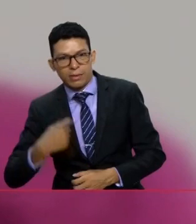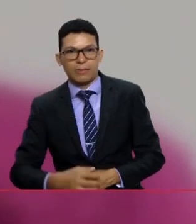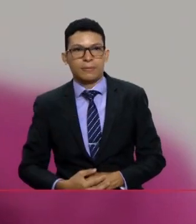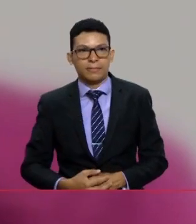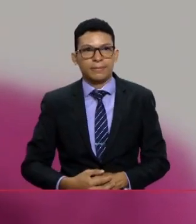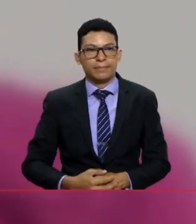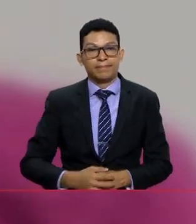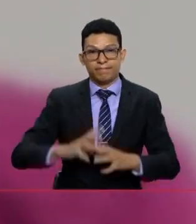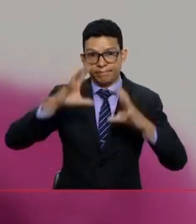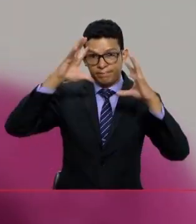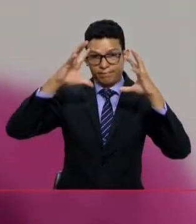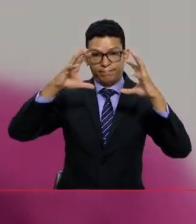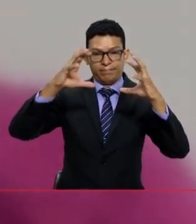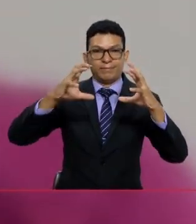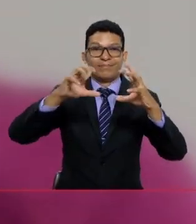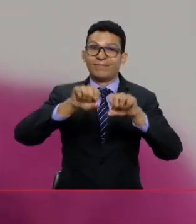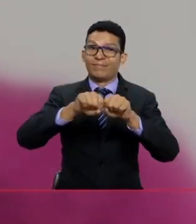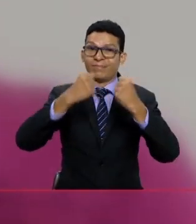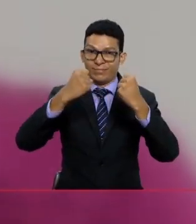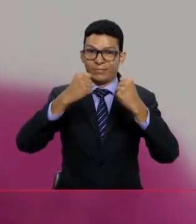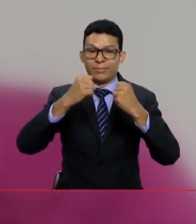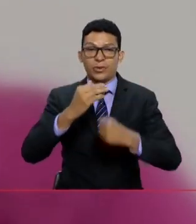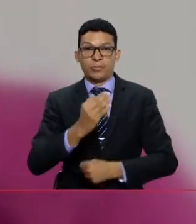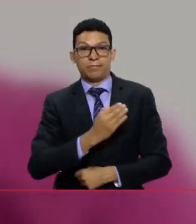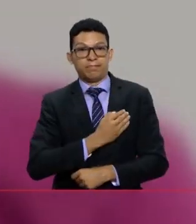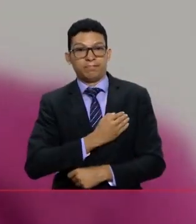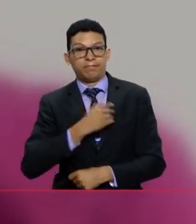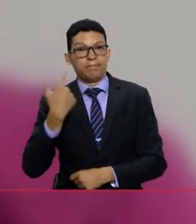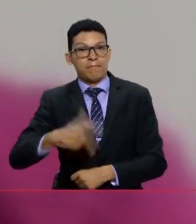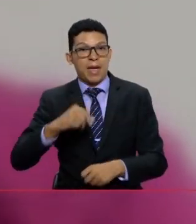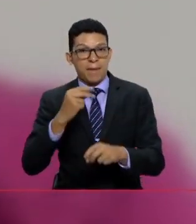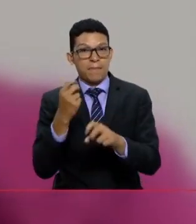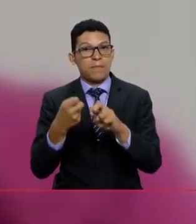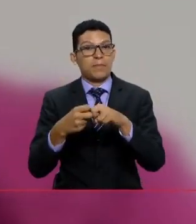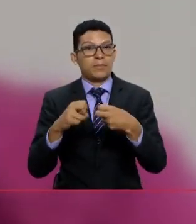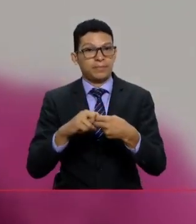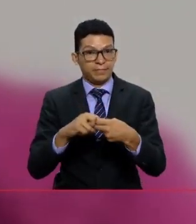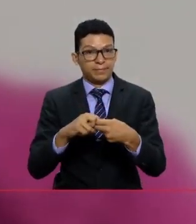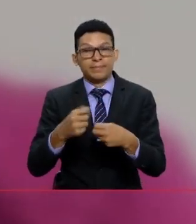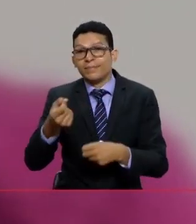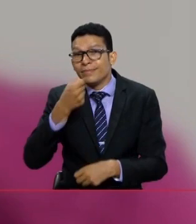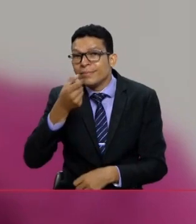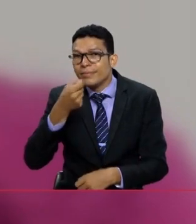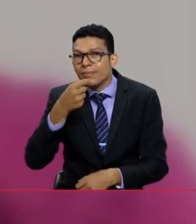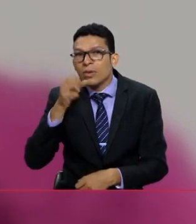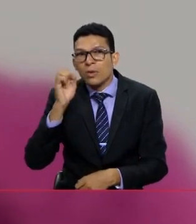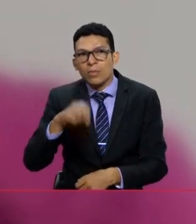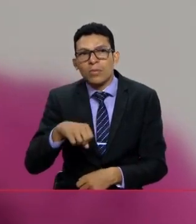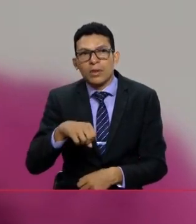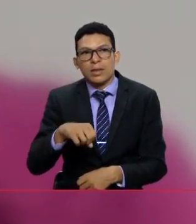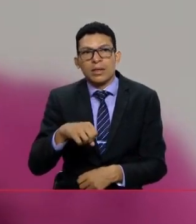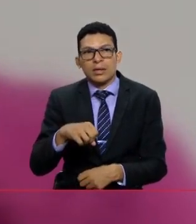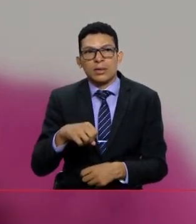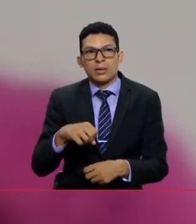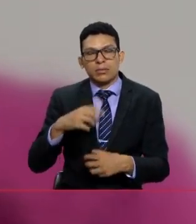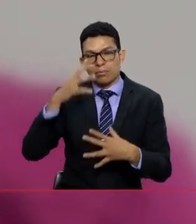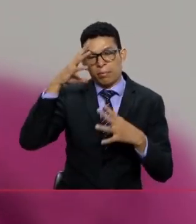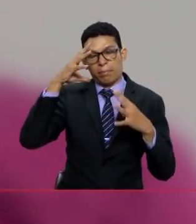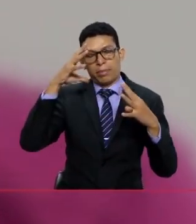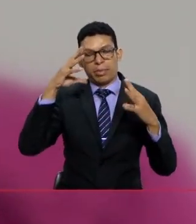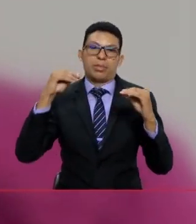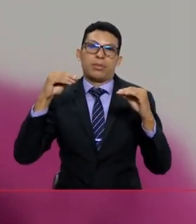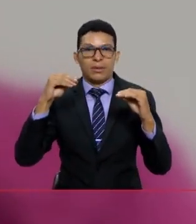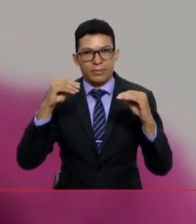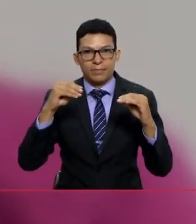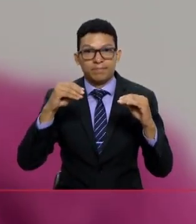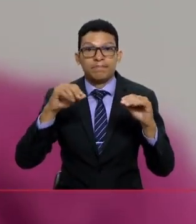nivel cerebral, alteraciones a nivel cardíaco, y son medicamentos que te pueden generar alteraciones del estado de conciencia, como